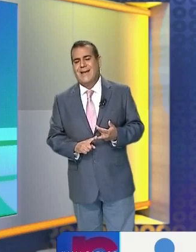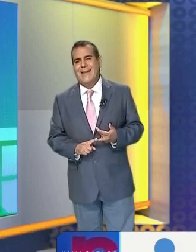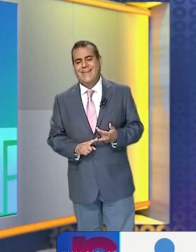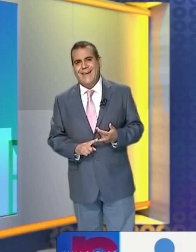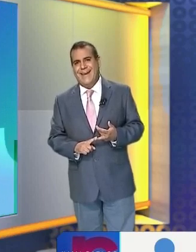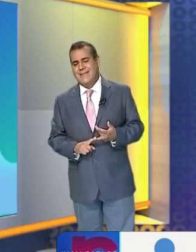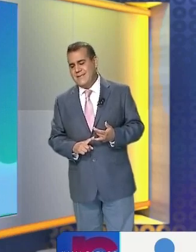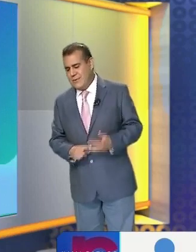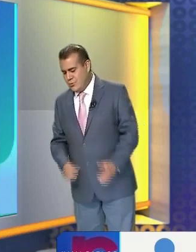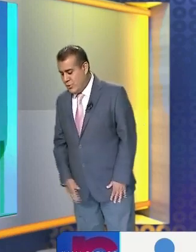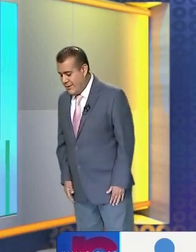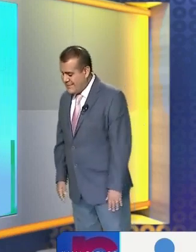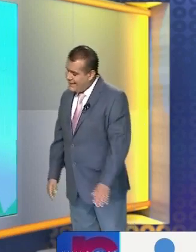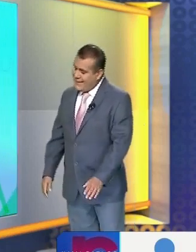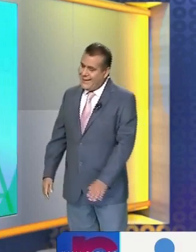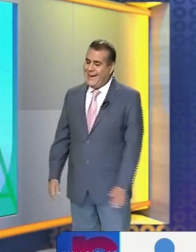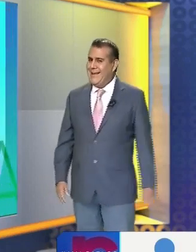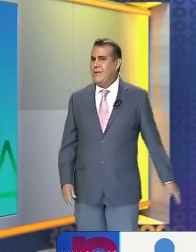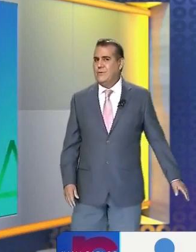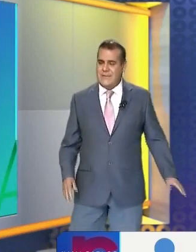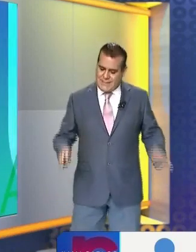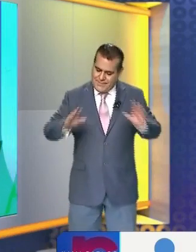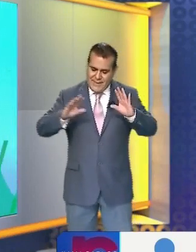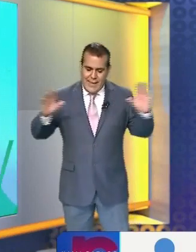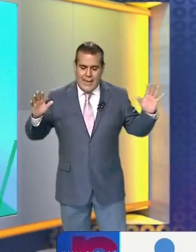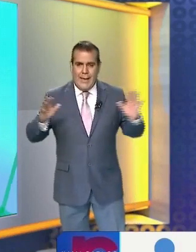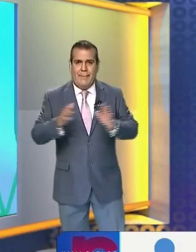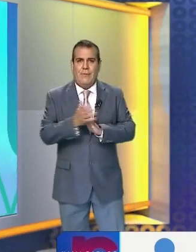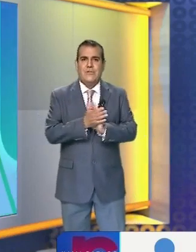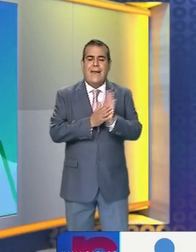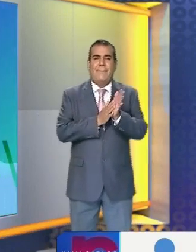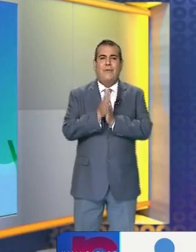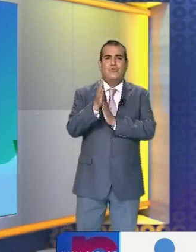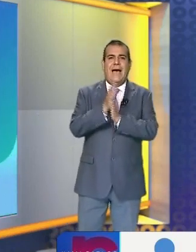por aquellos que lideran las instituciones religiosas. Vámonos a la pausa.